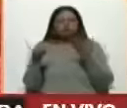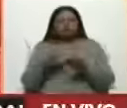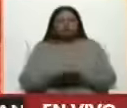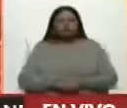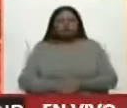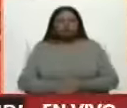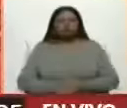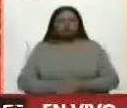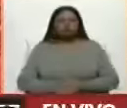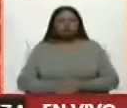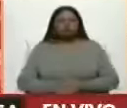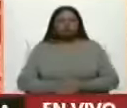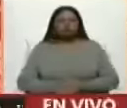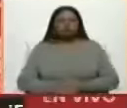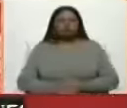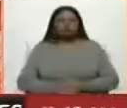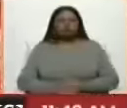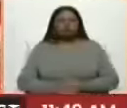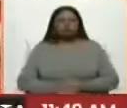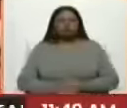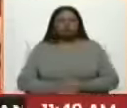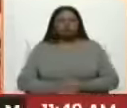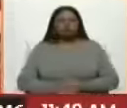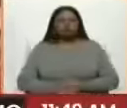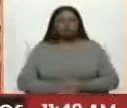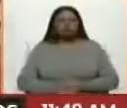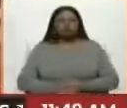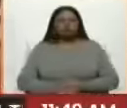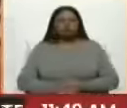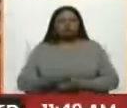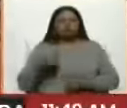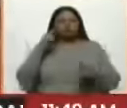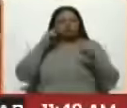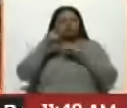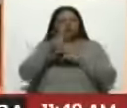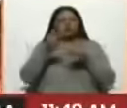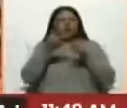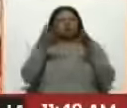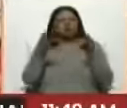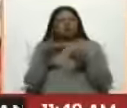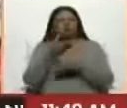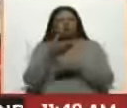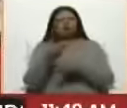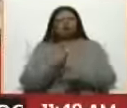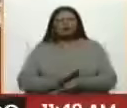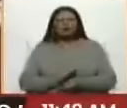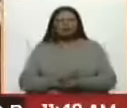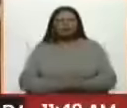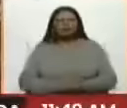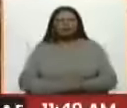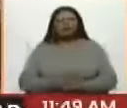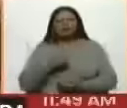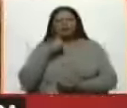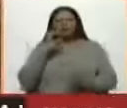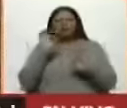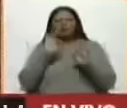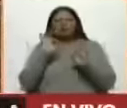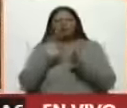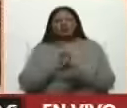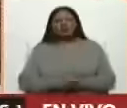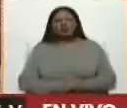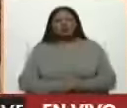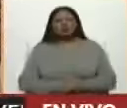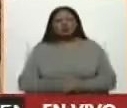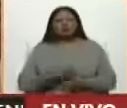Cada sitio tiene su, ¿cómo se llama? Sus metas, cada gobernación, cada alcaldía. No le digamos nada a nadie. Hagamos